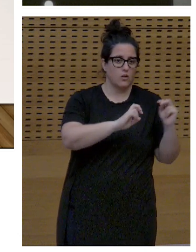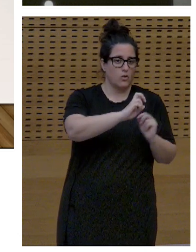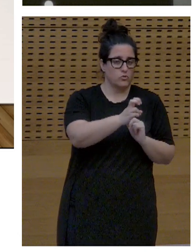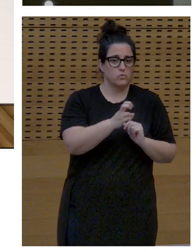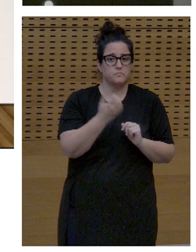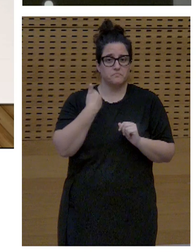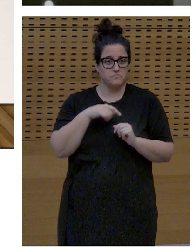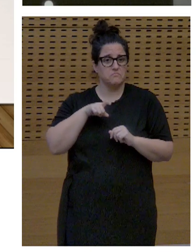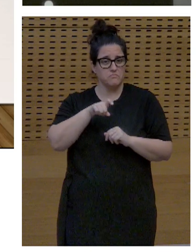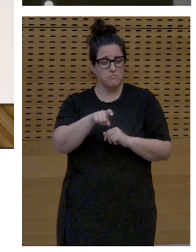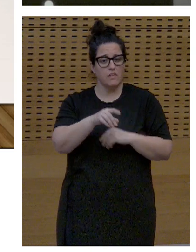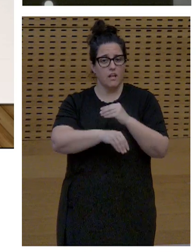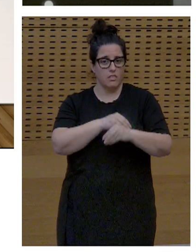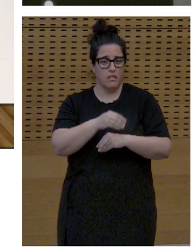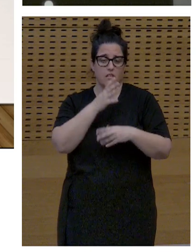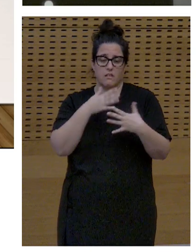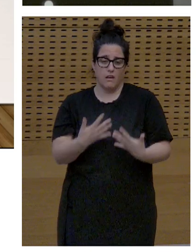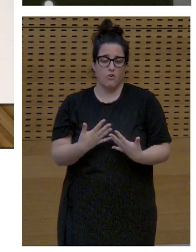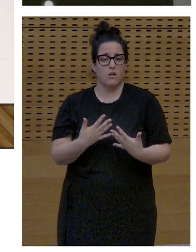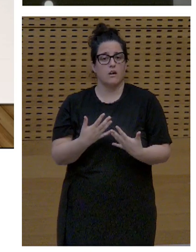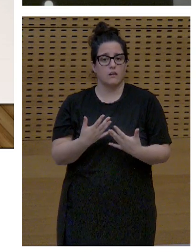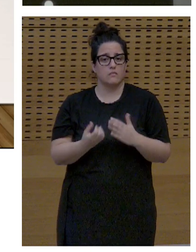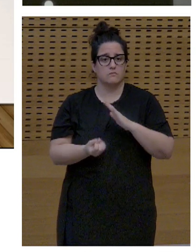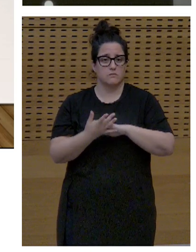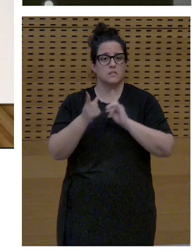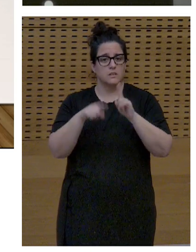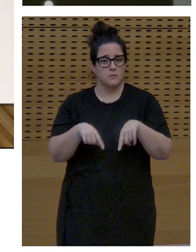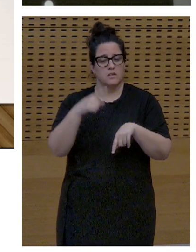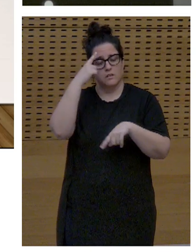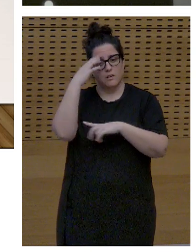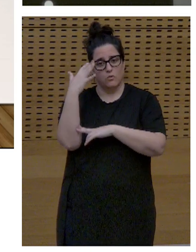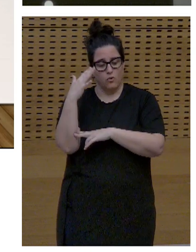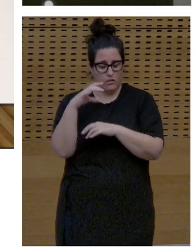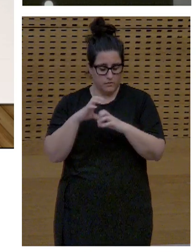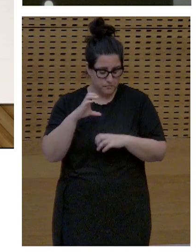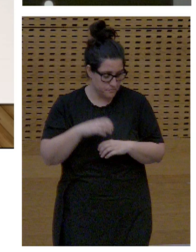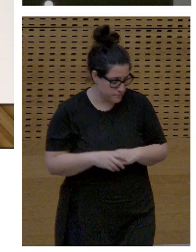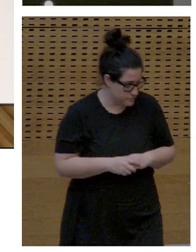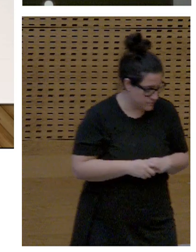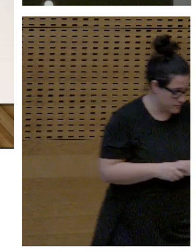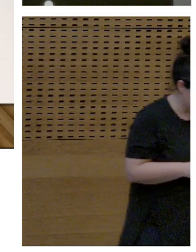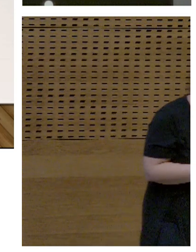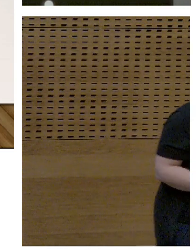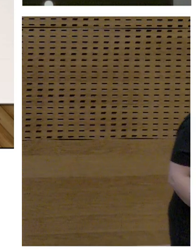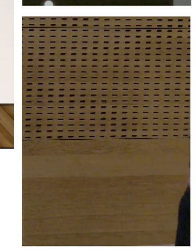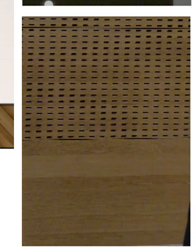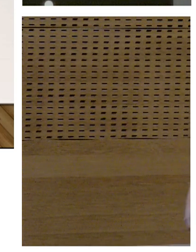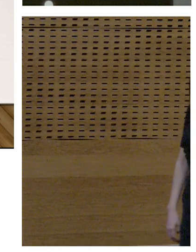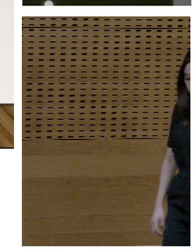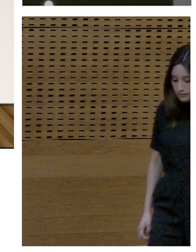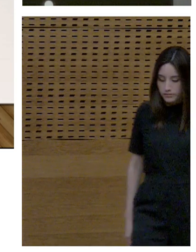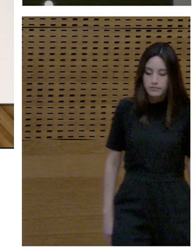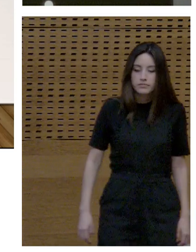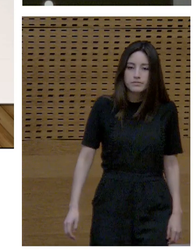en oncología y ahora bueno, pues va apareciendo también en neurología. Es un futuro y las cosas